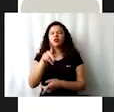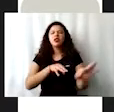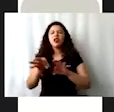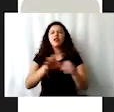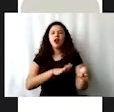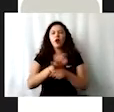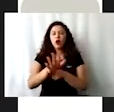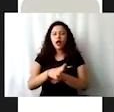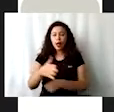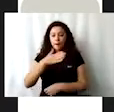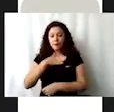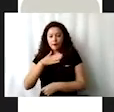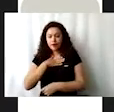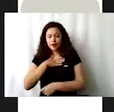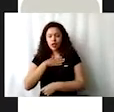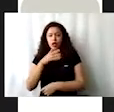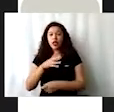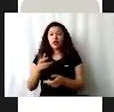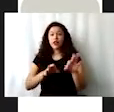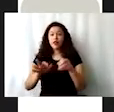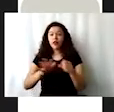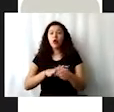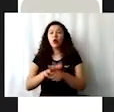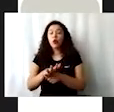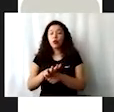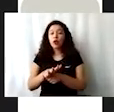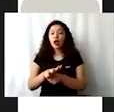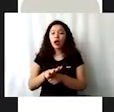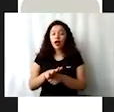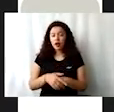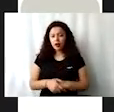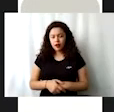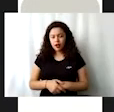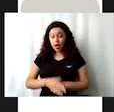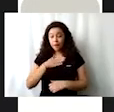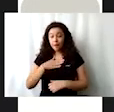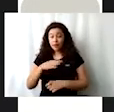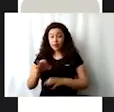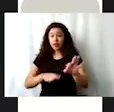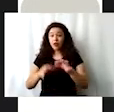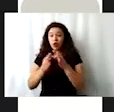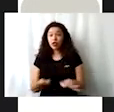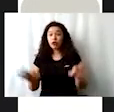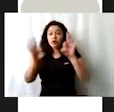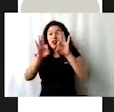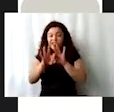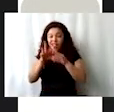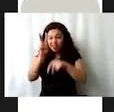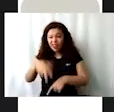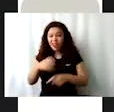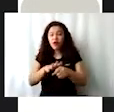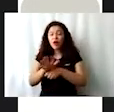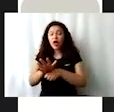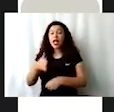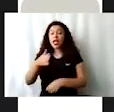mi trabajo? ¿Qué es realmente importante de mi trabajo y cómo lo estoy